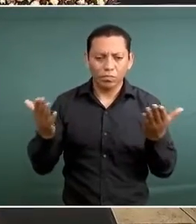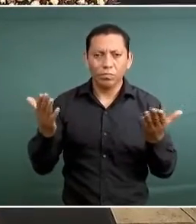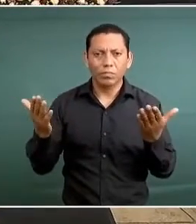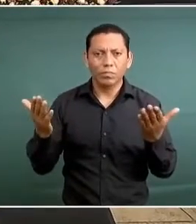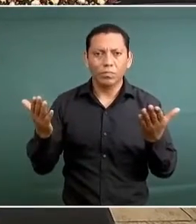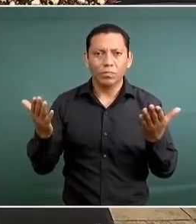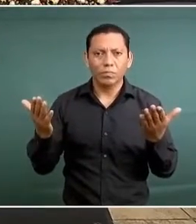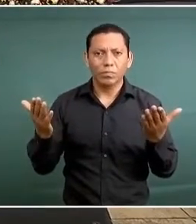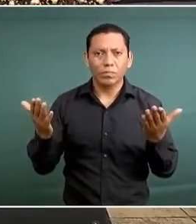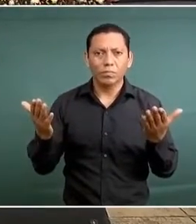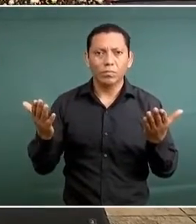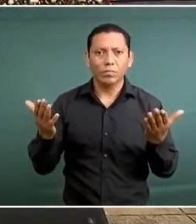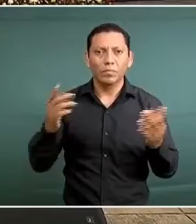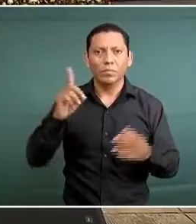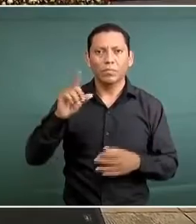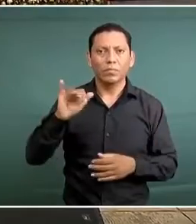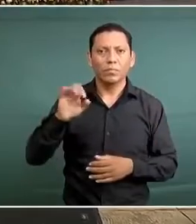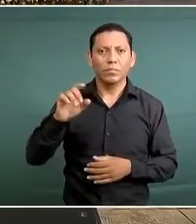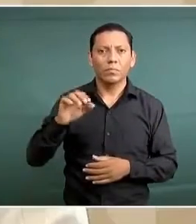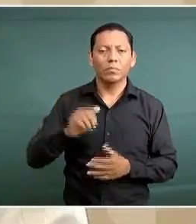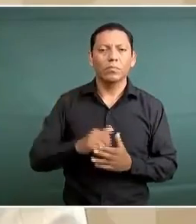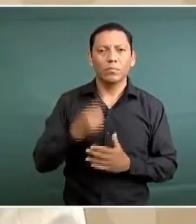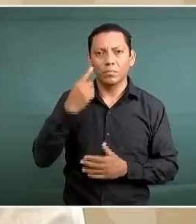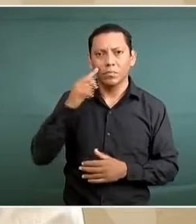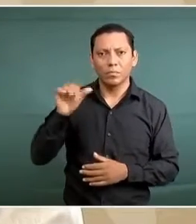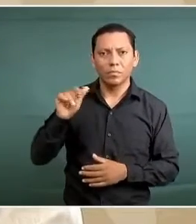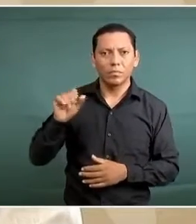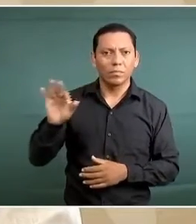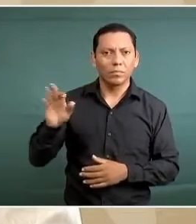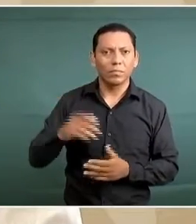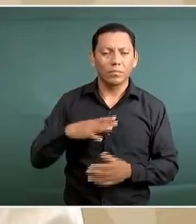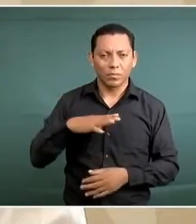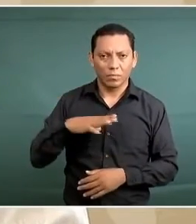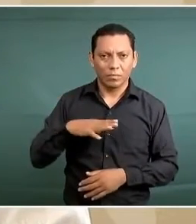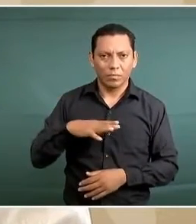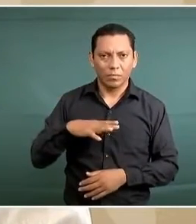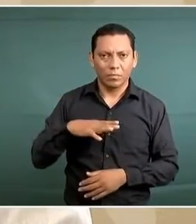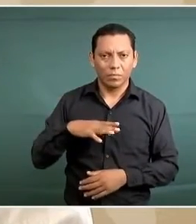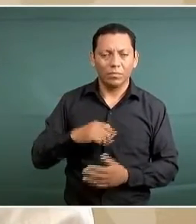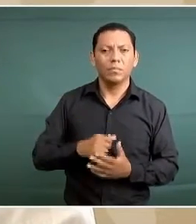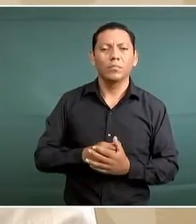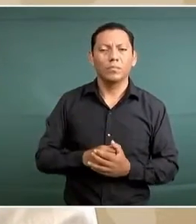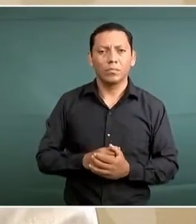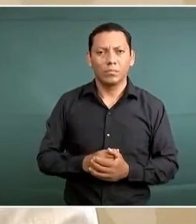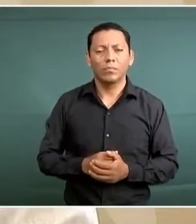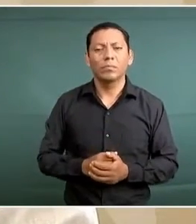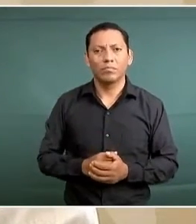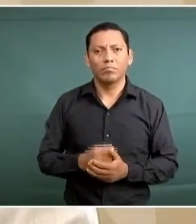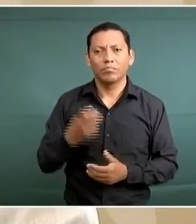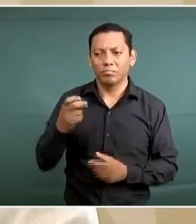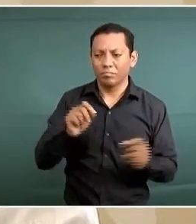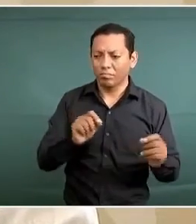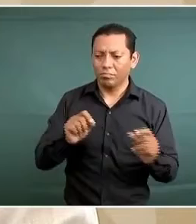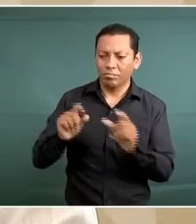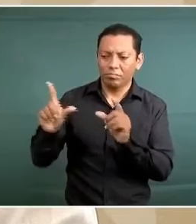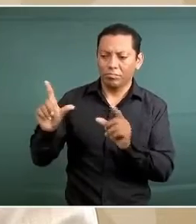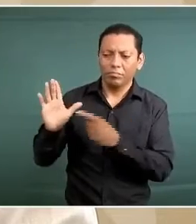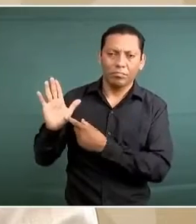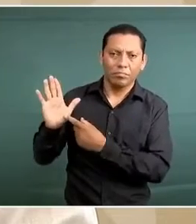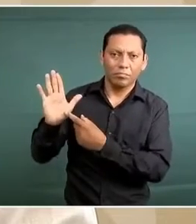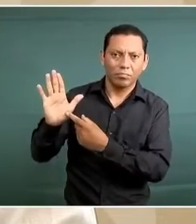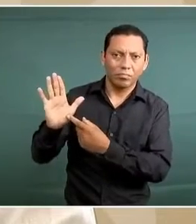Daniel Azaf tiene esta gráfica,